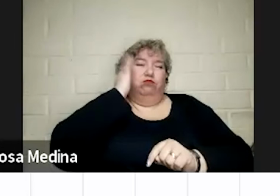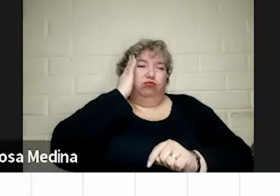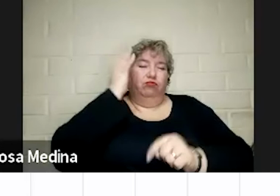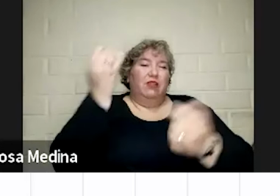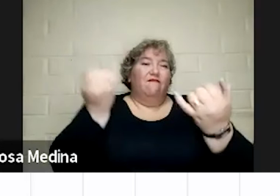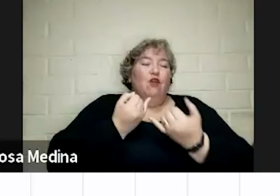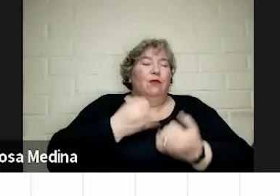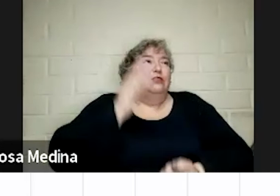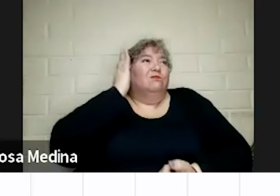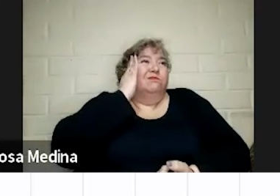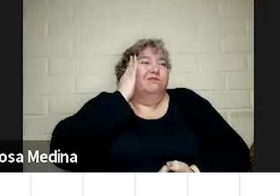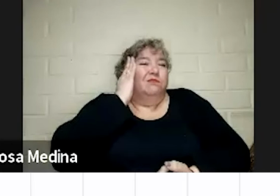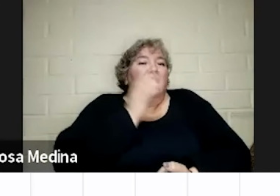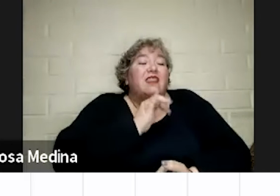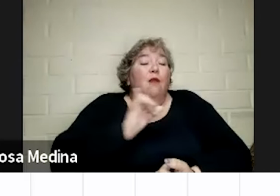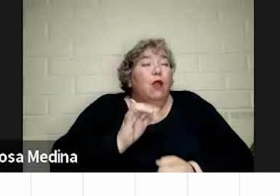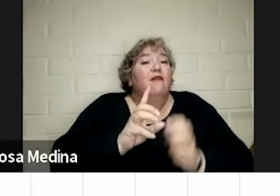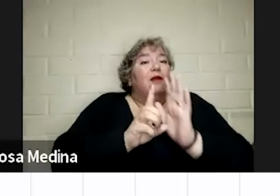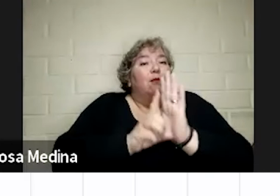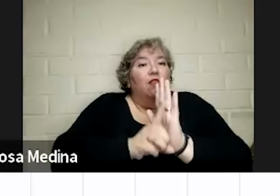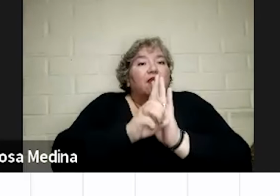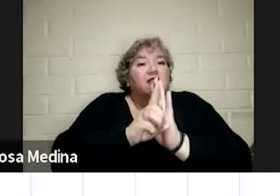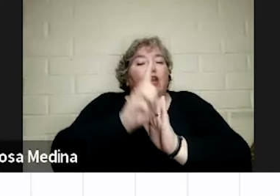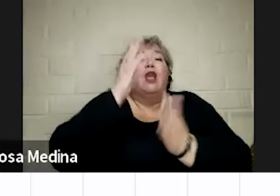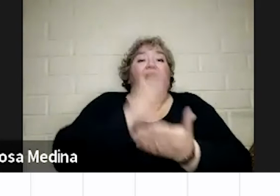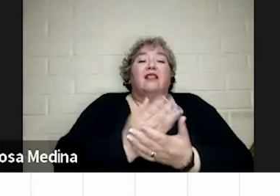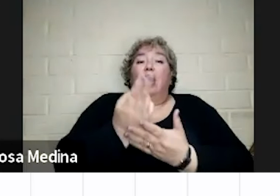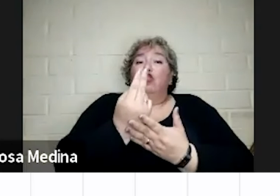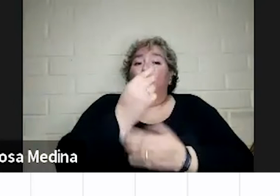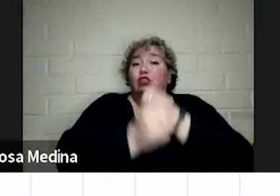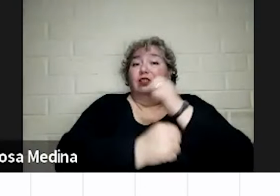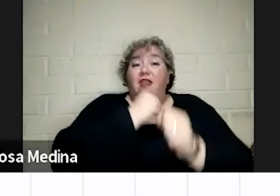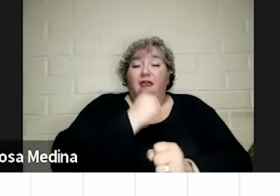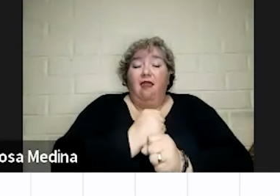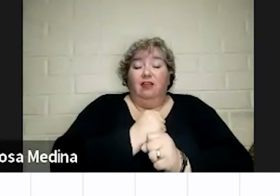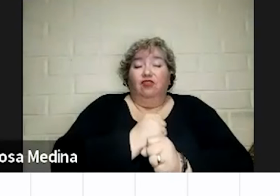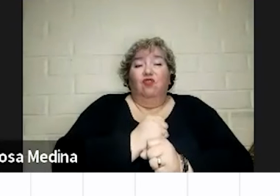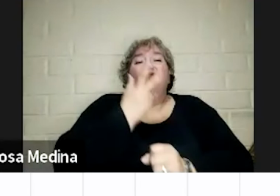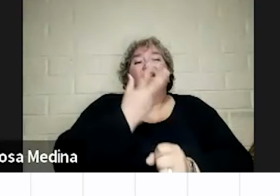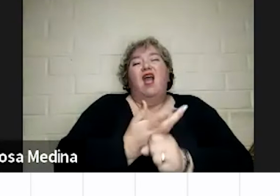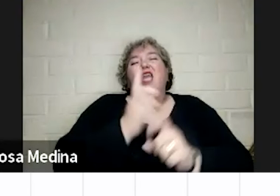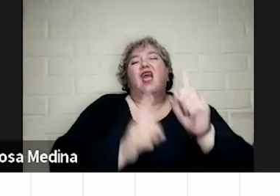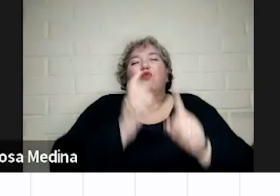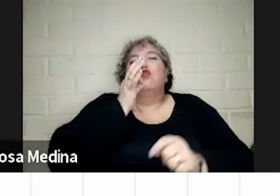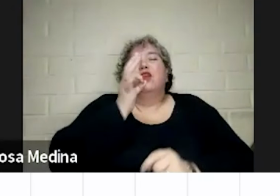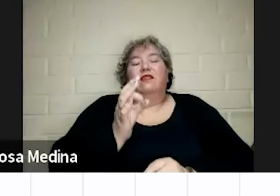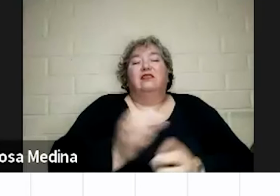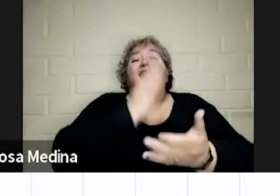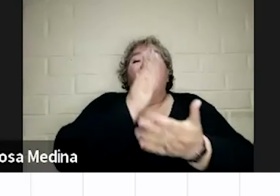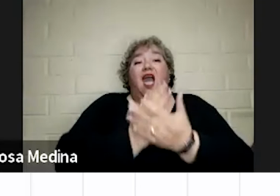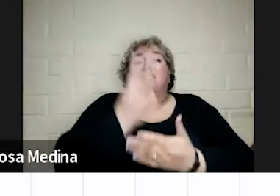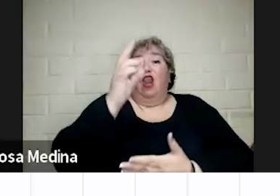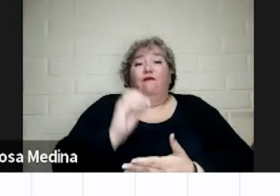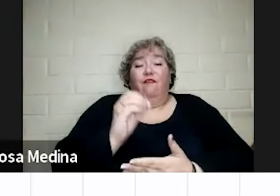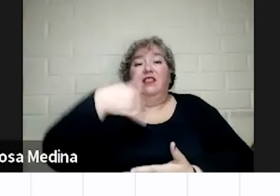Y luego la vamos desarrollando más o menos hasta los 12 años, aunque también hay ahora algunos planteamientos que dicen que hasta los 20 años todavía